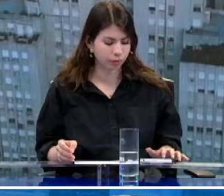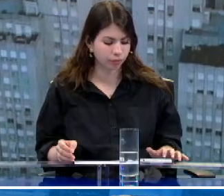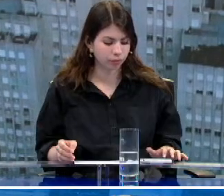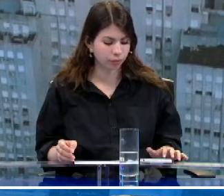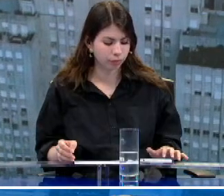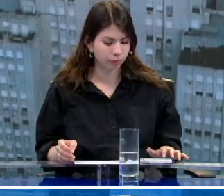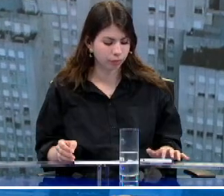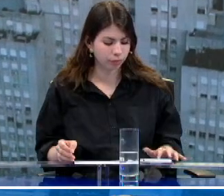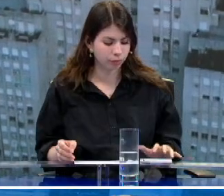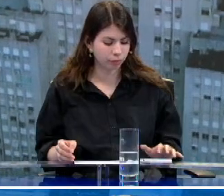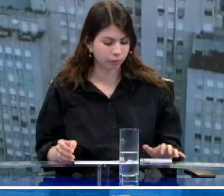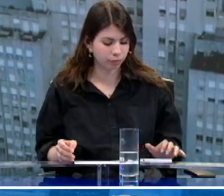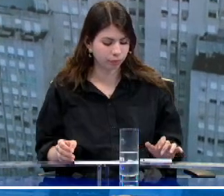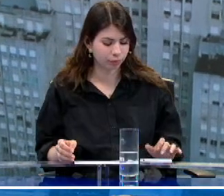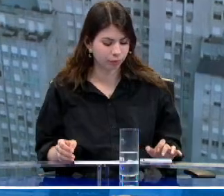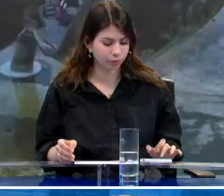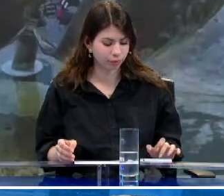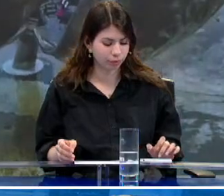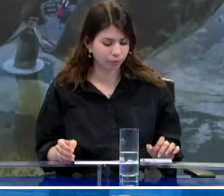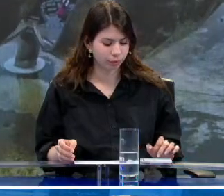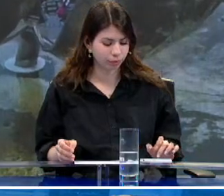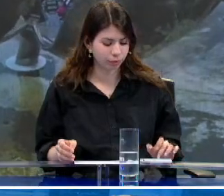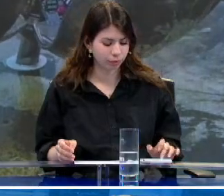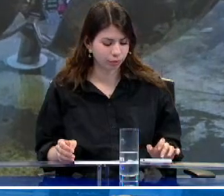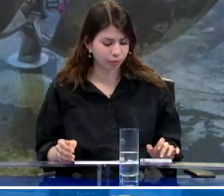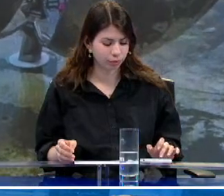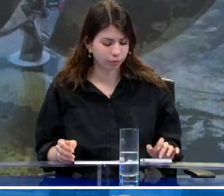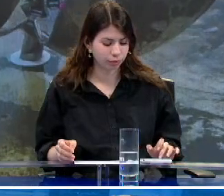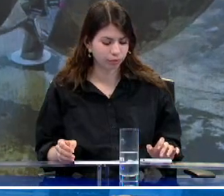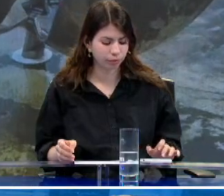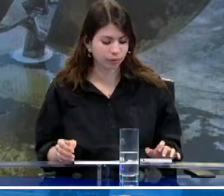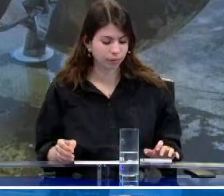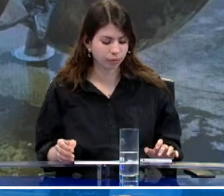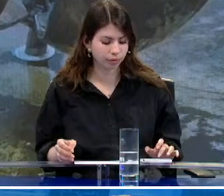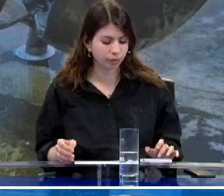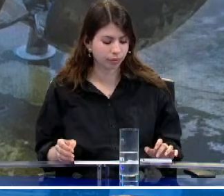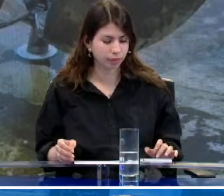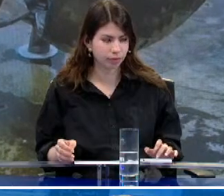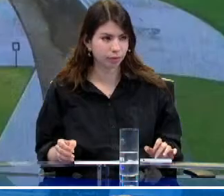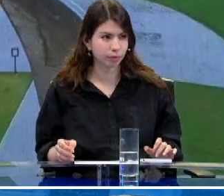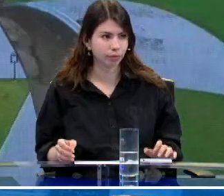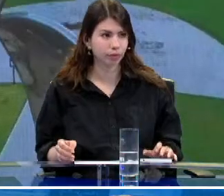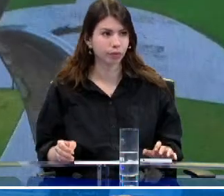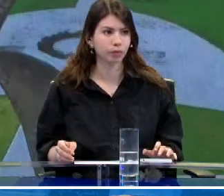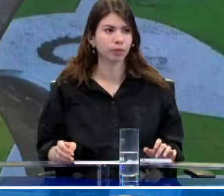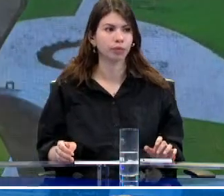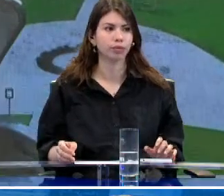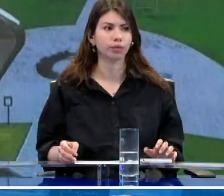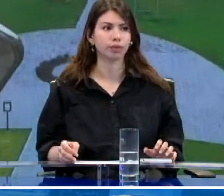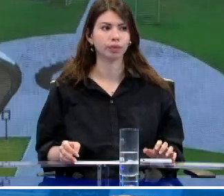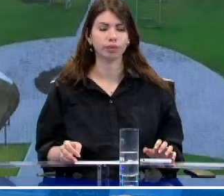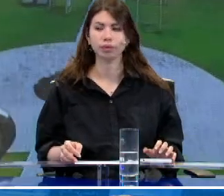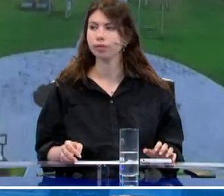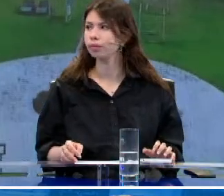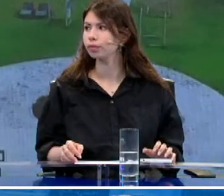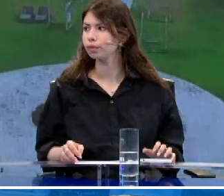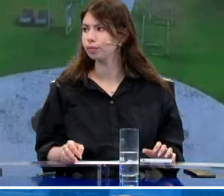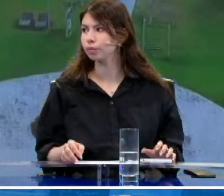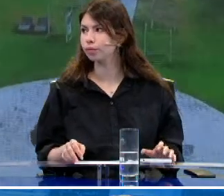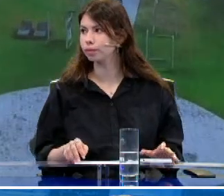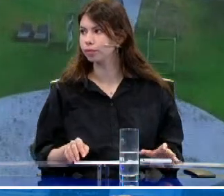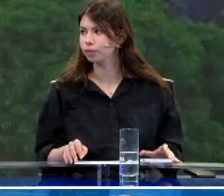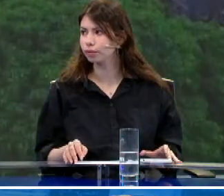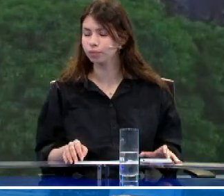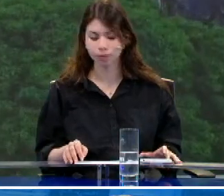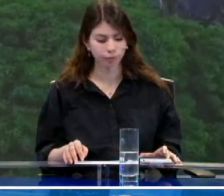su expertise, son temas provinciales, temas puntuales de San Luis, donde él ha tenido también una muy dura interna justamente